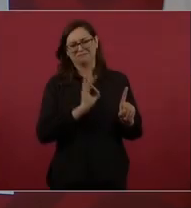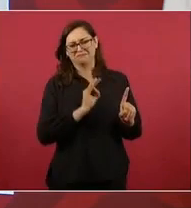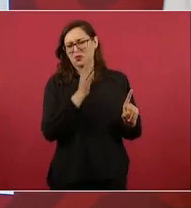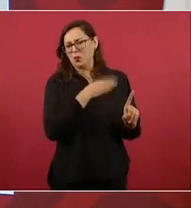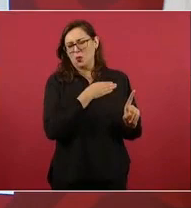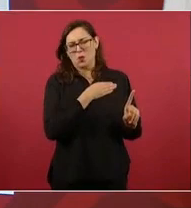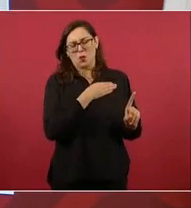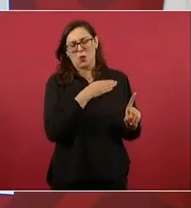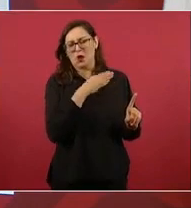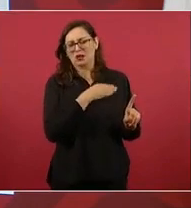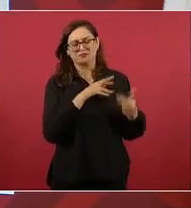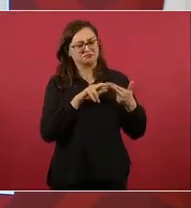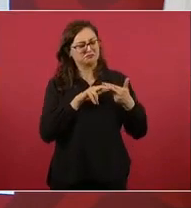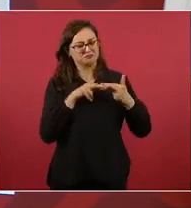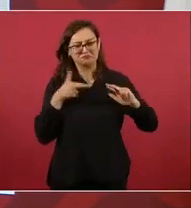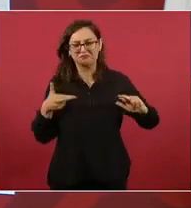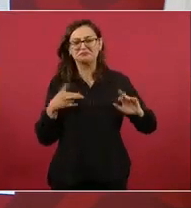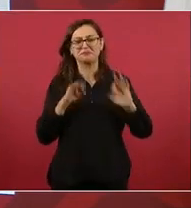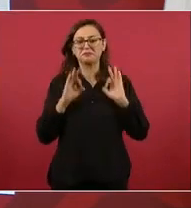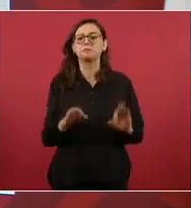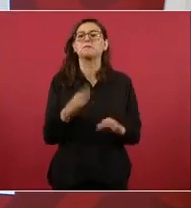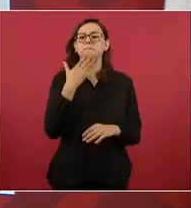las relaciones, pero